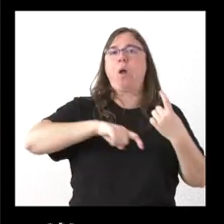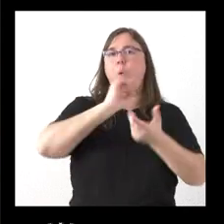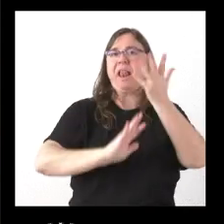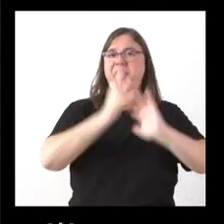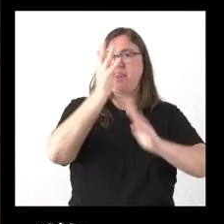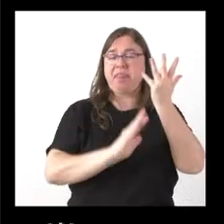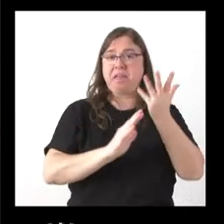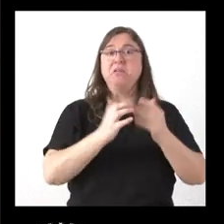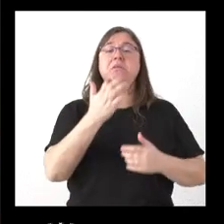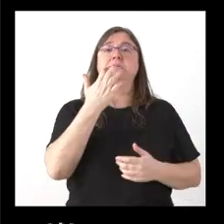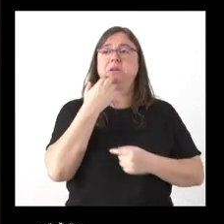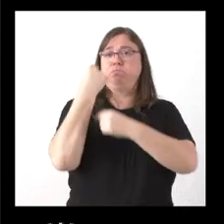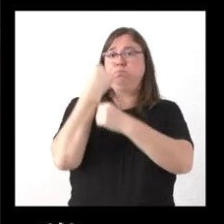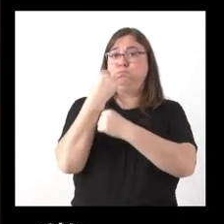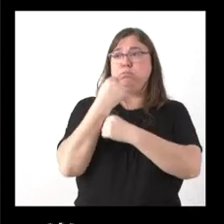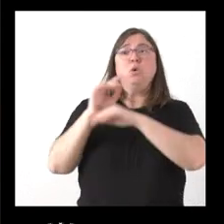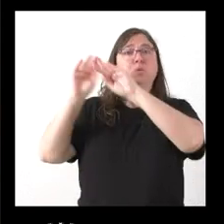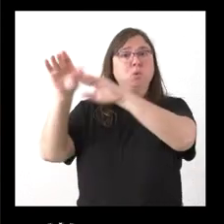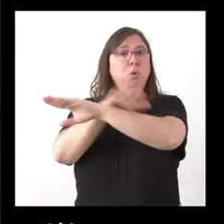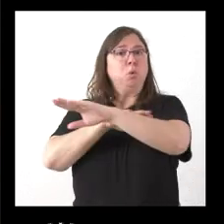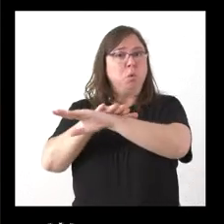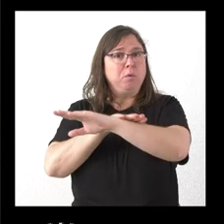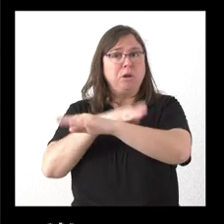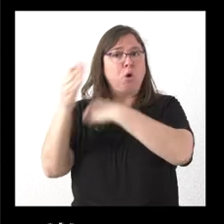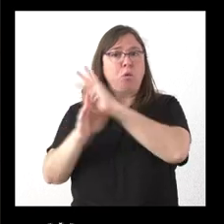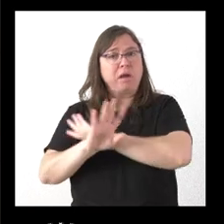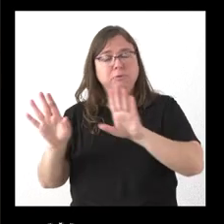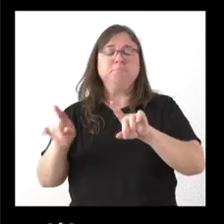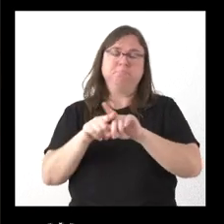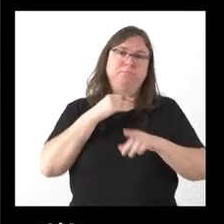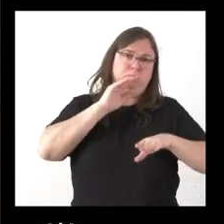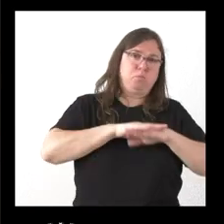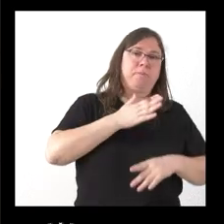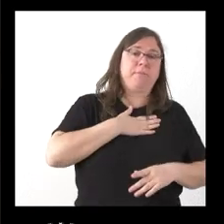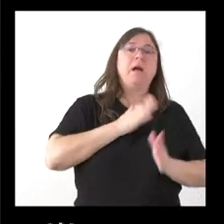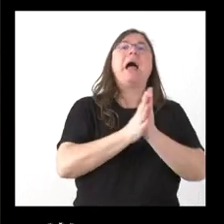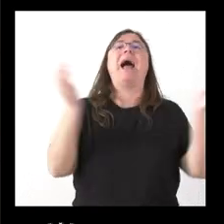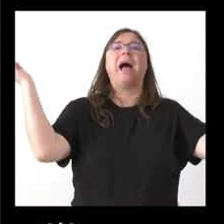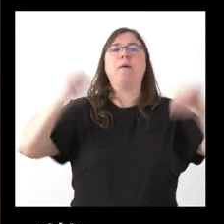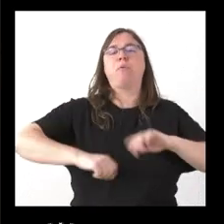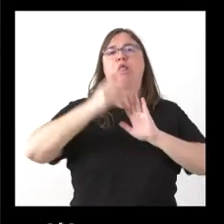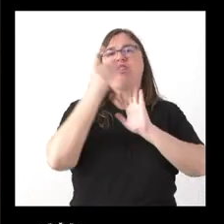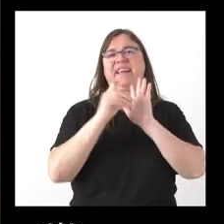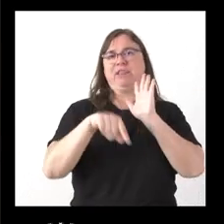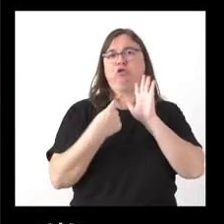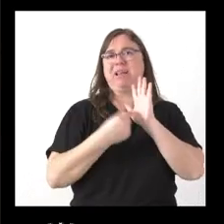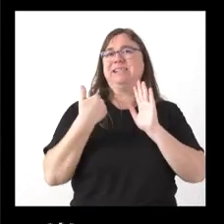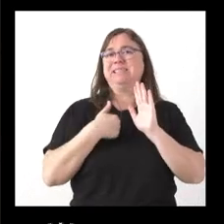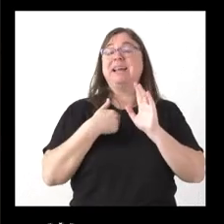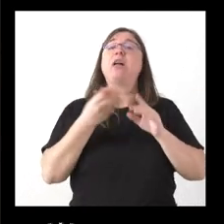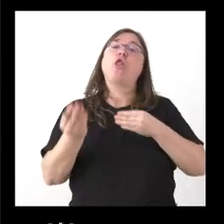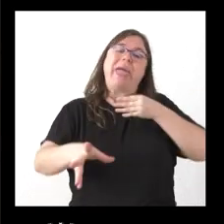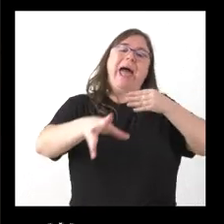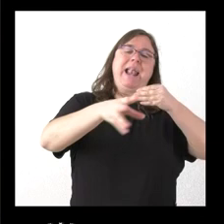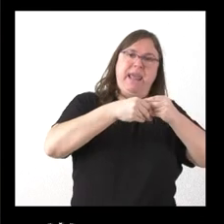sin las directrices que le correspondería dictar el gobierno y lo aprobamos en este decreto ley iba en un anexo